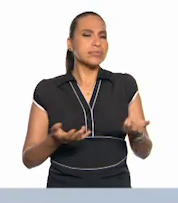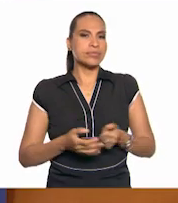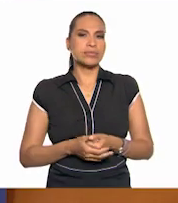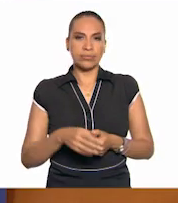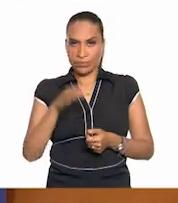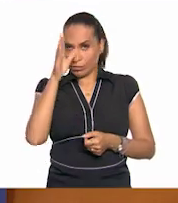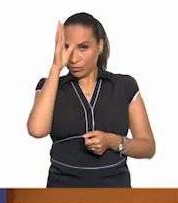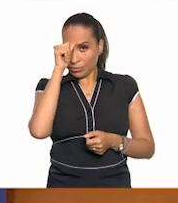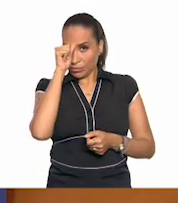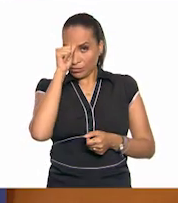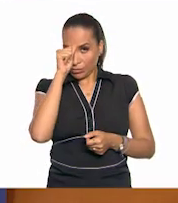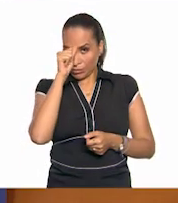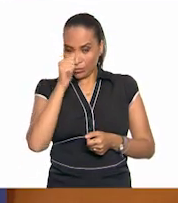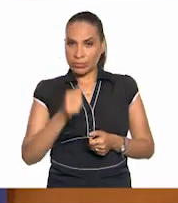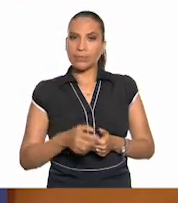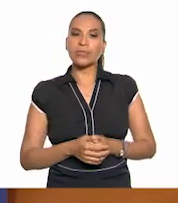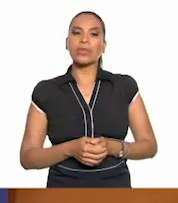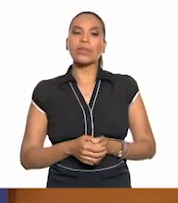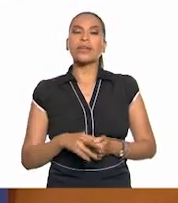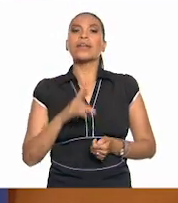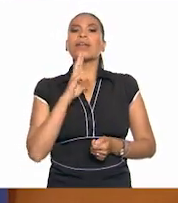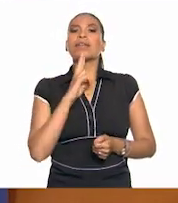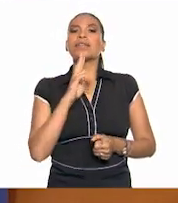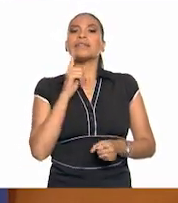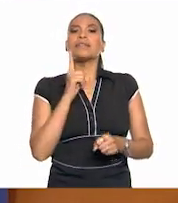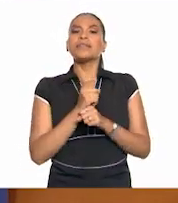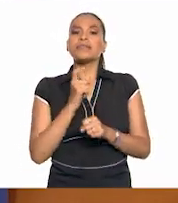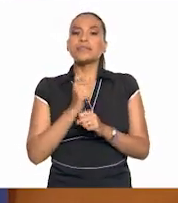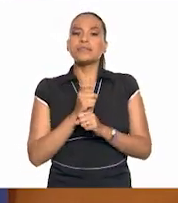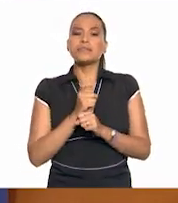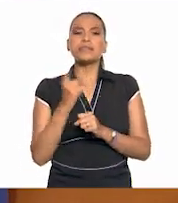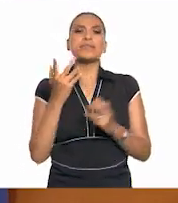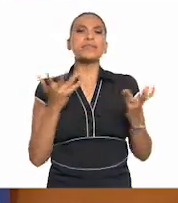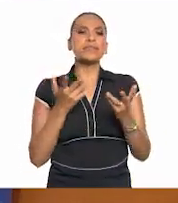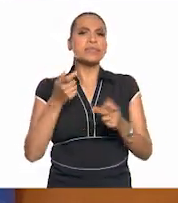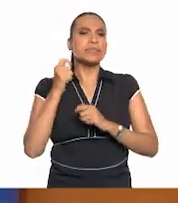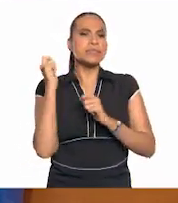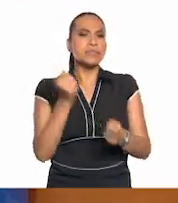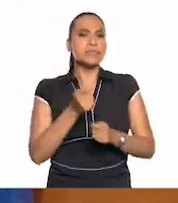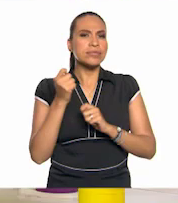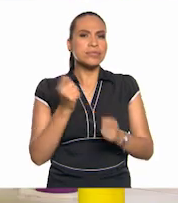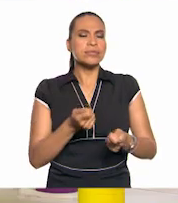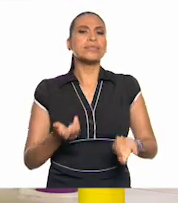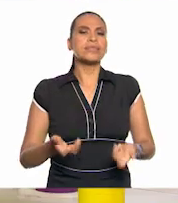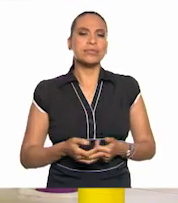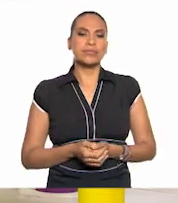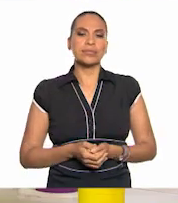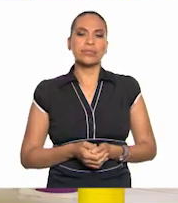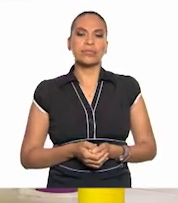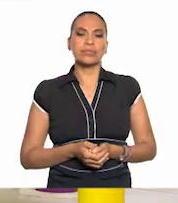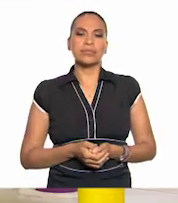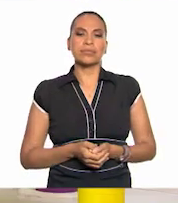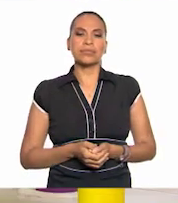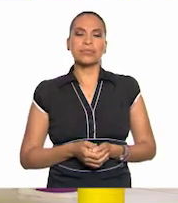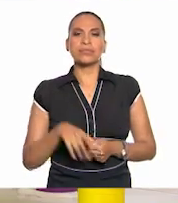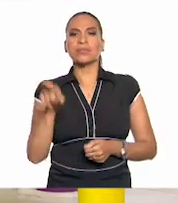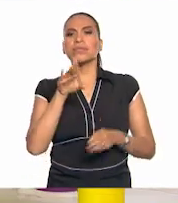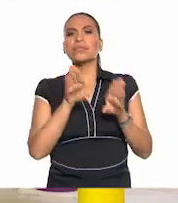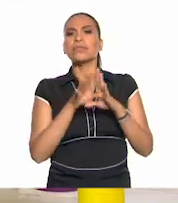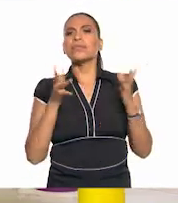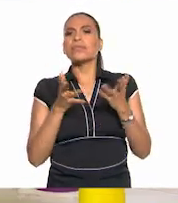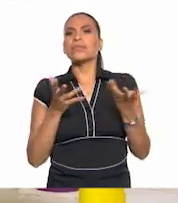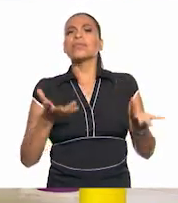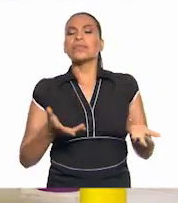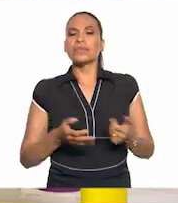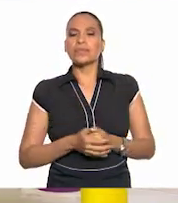¿De acuerdo? A ver, bien. Respondamos la primera. Ya ¿De entendí. Qué están hechas las piñatas? Ajá. Están hechas